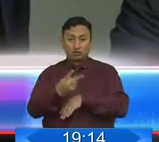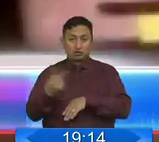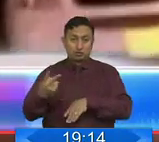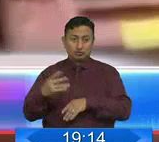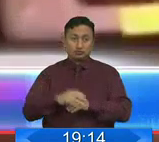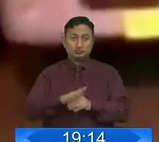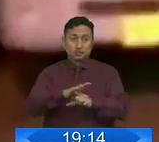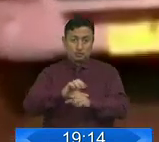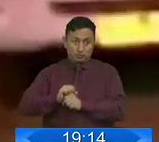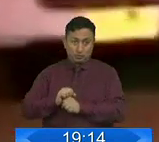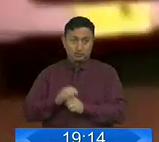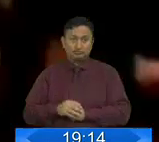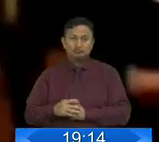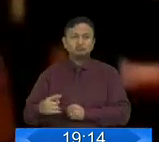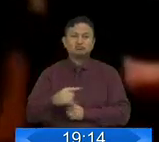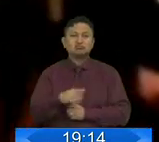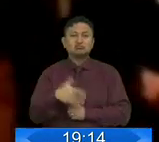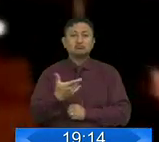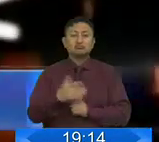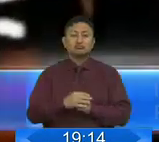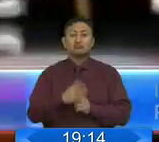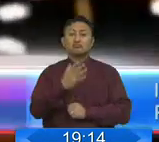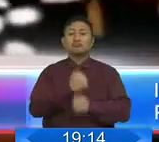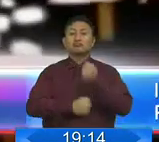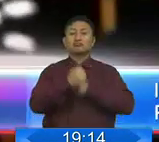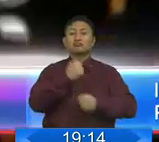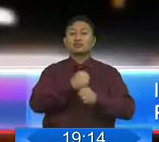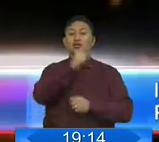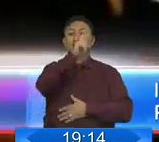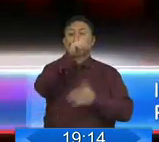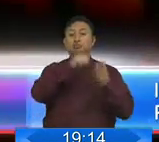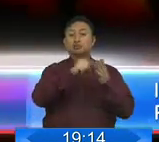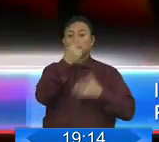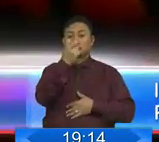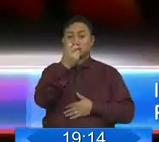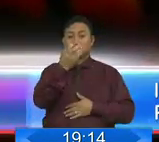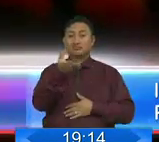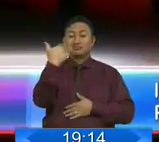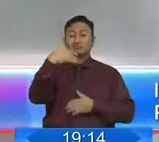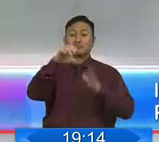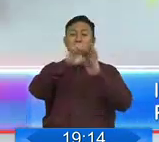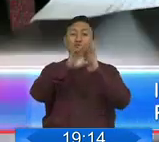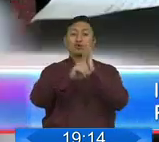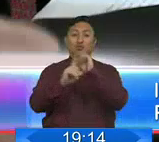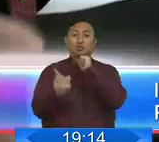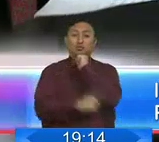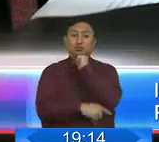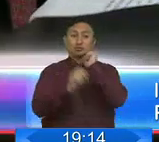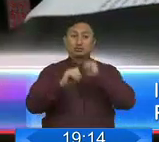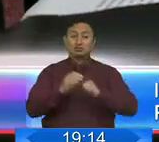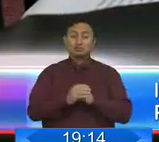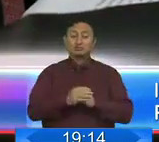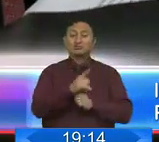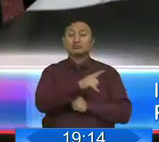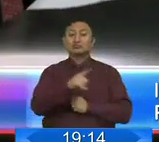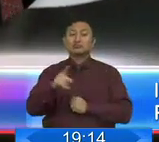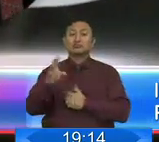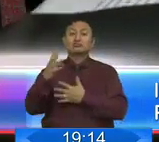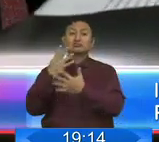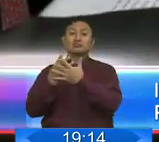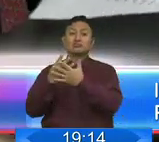infracción. El delito de secuestro se habría cometido en Colombia en el 2012 cuando regía el Código Penal, que establecía una pena privativa de la libertad